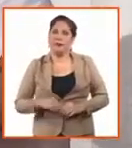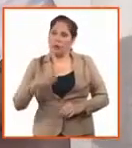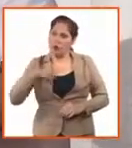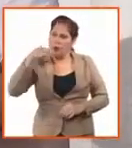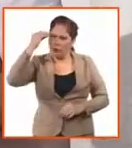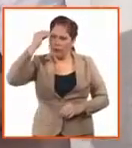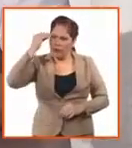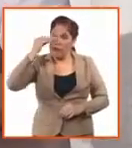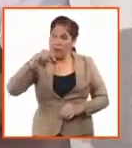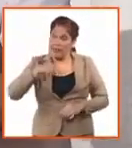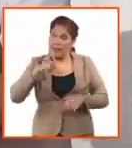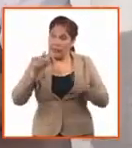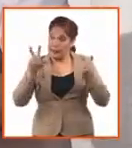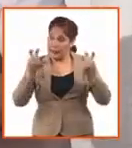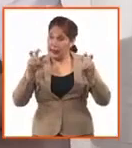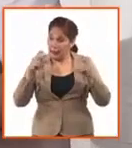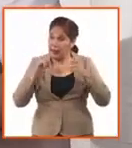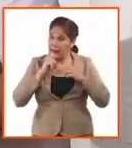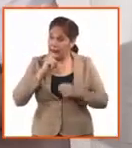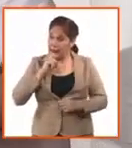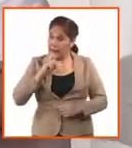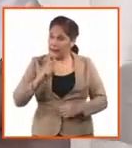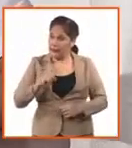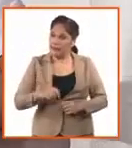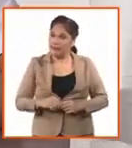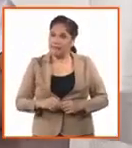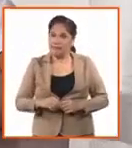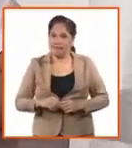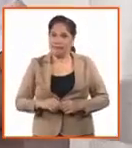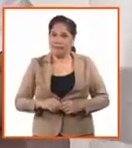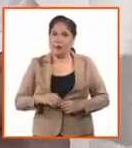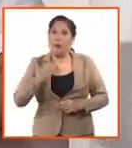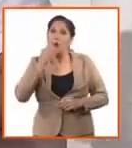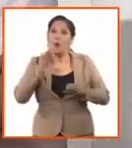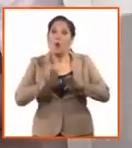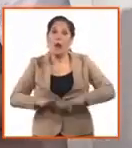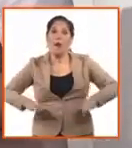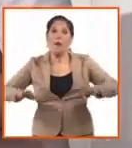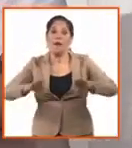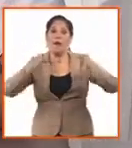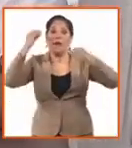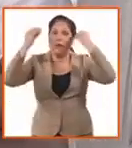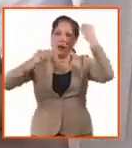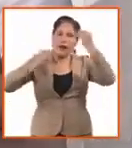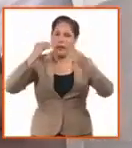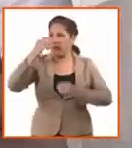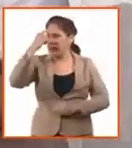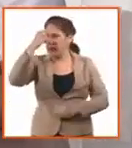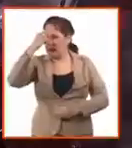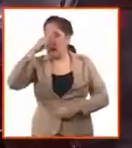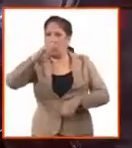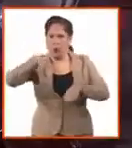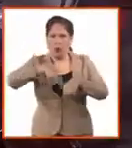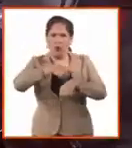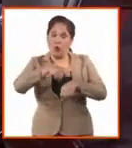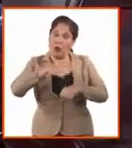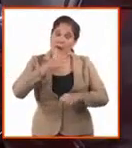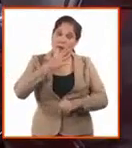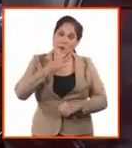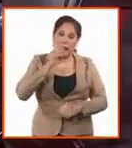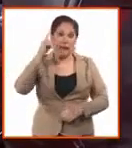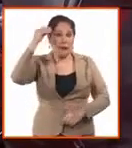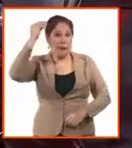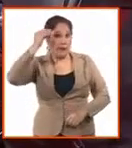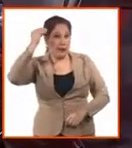lo que pasa es que eso sí mucha tela quizás lleve una mesa redonda y tendremos que hacerlo yo creo que el pensamiento